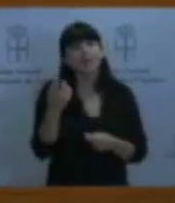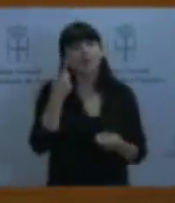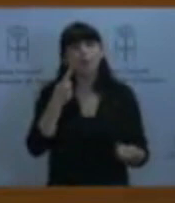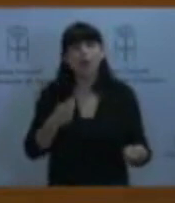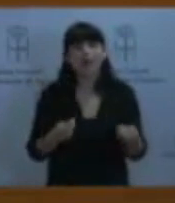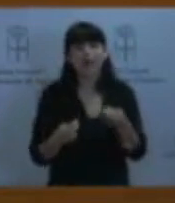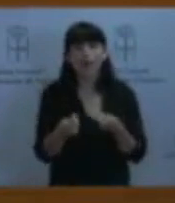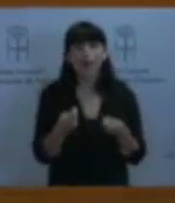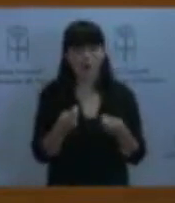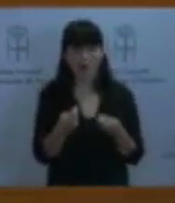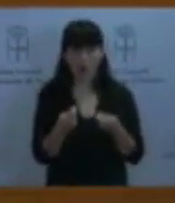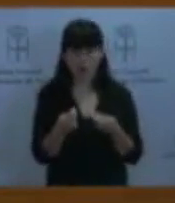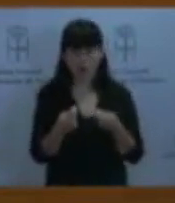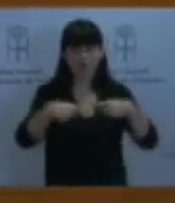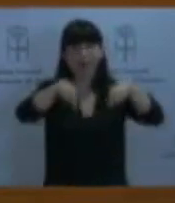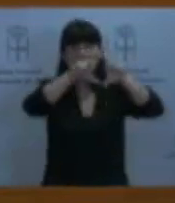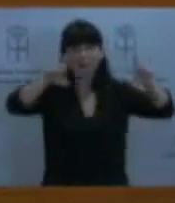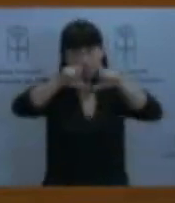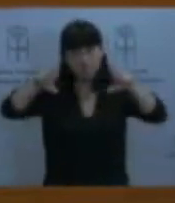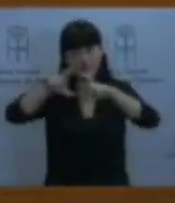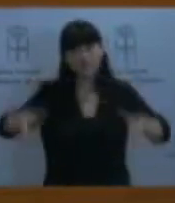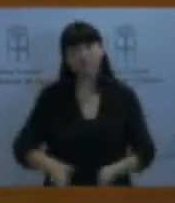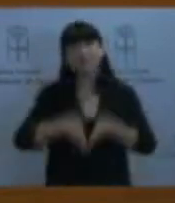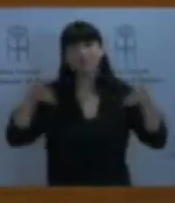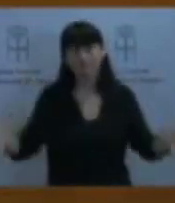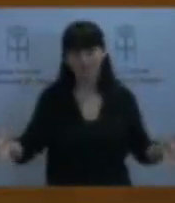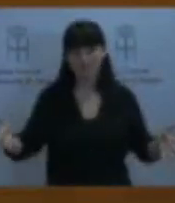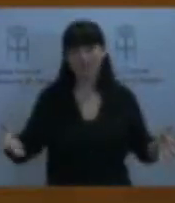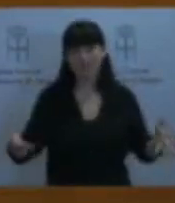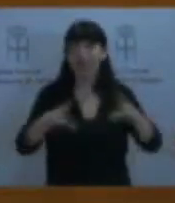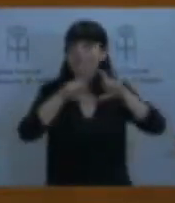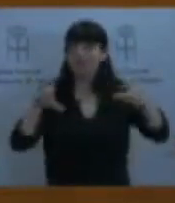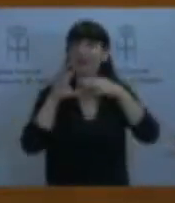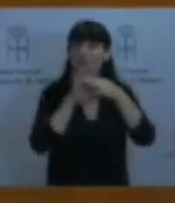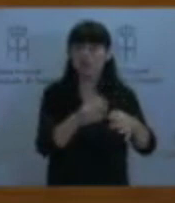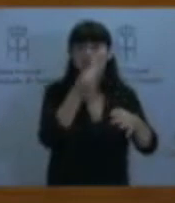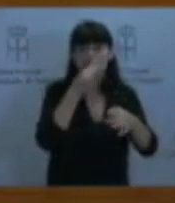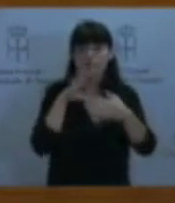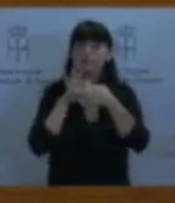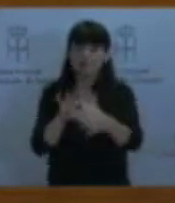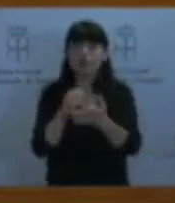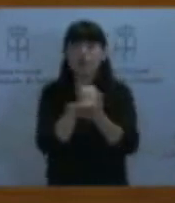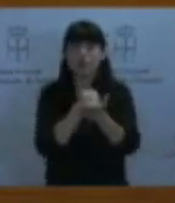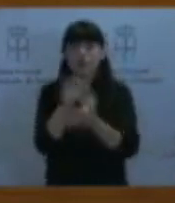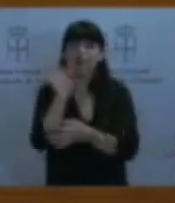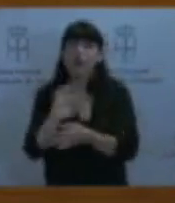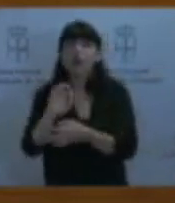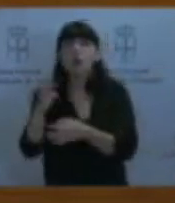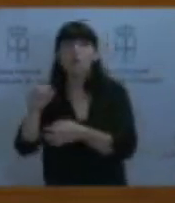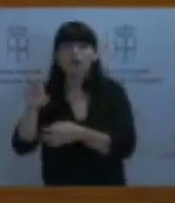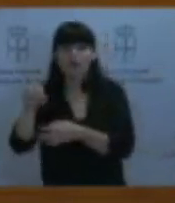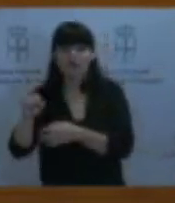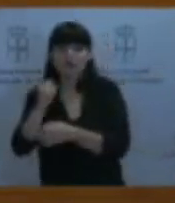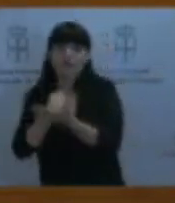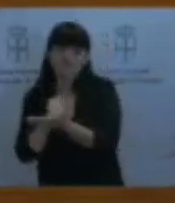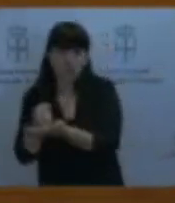de la actividad de las grandes industrias, tanto de la alimentación como la farmacéutica o de la parafarmacia. Y, por tanto, si a esto